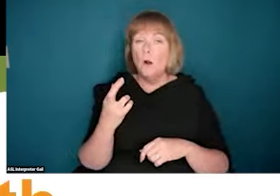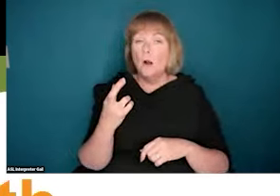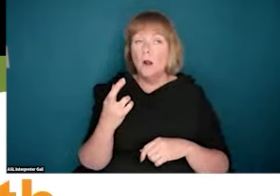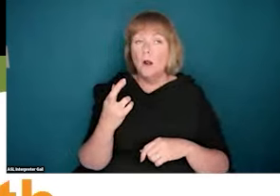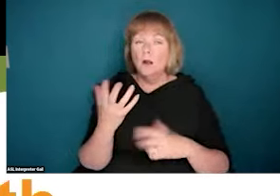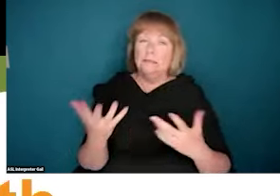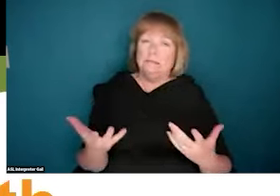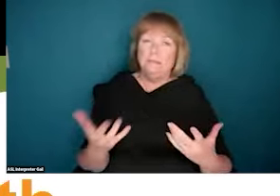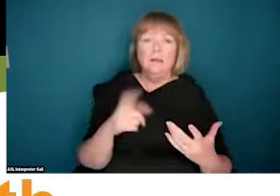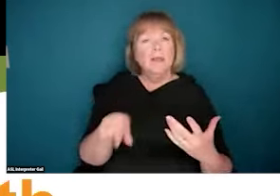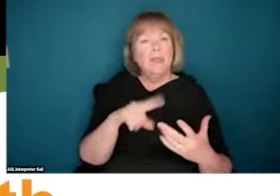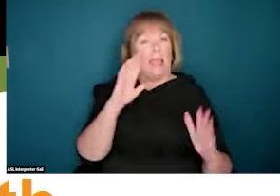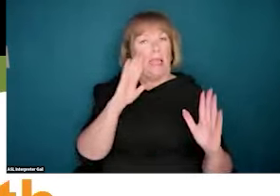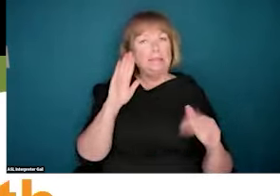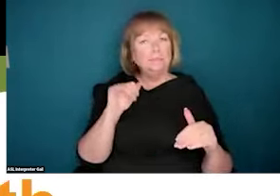para